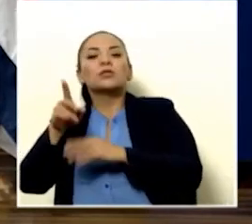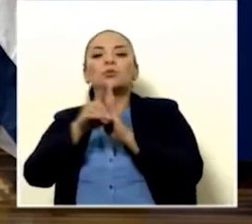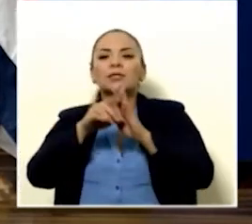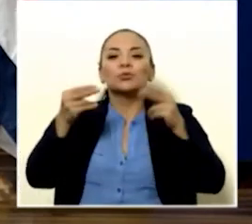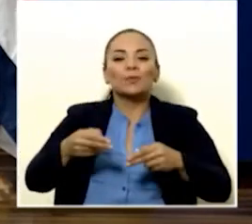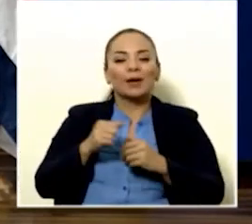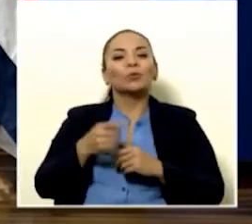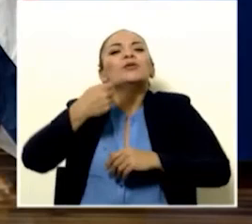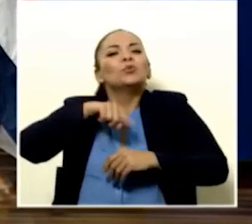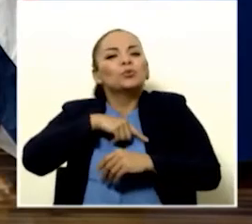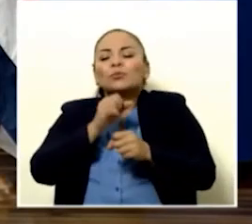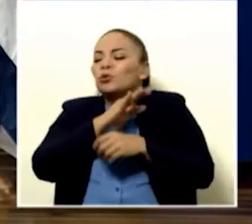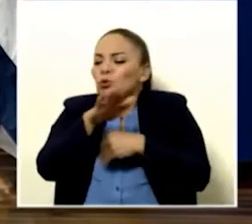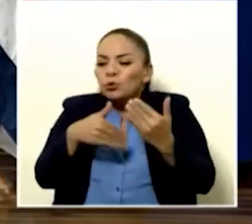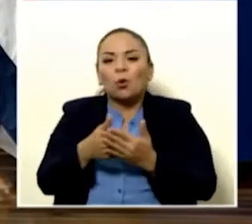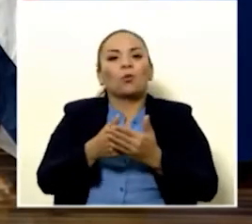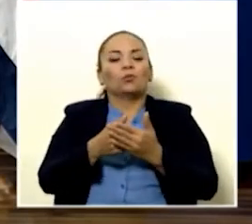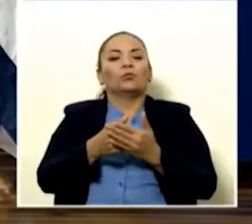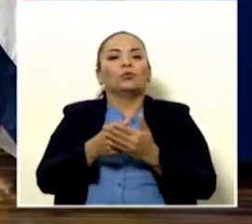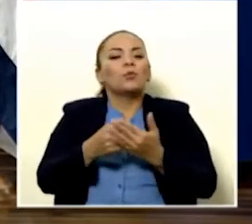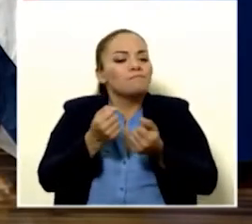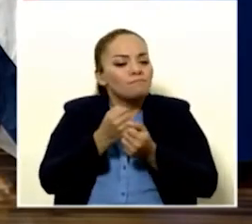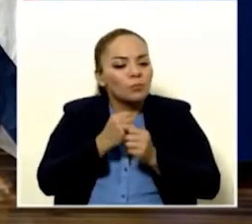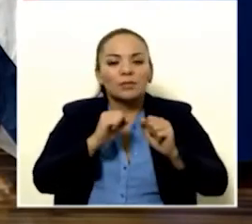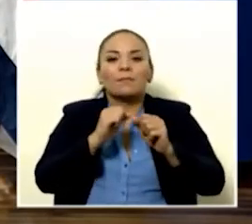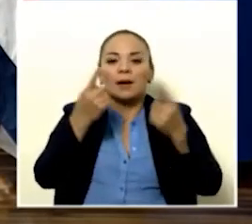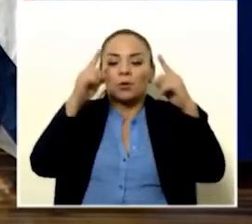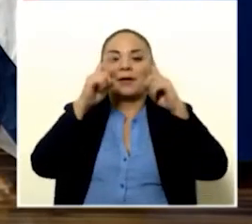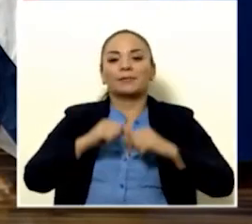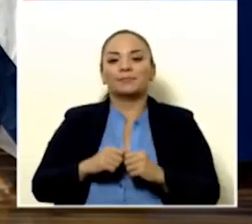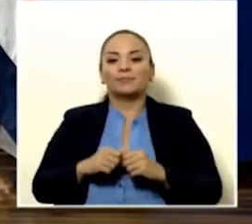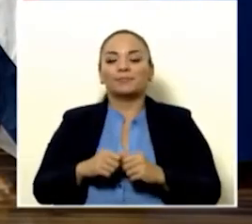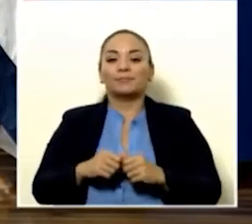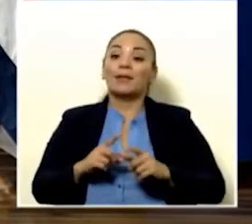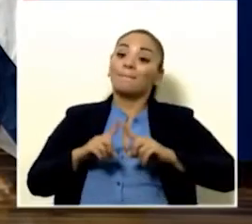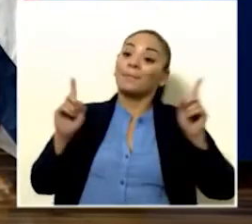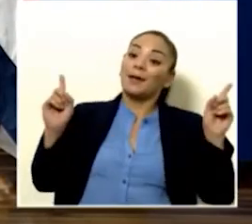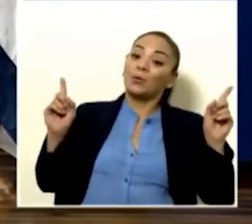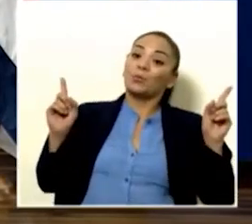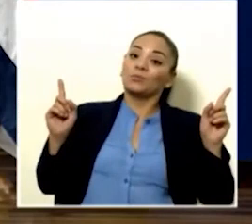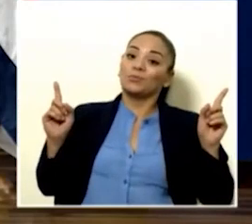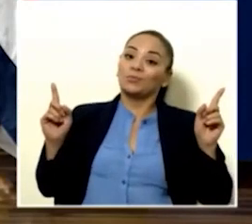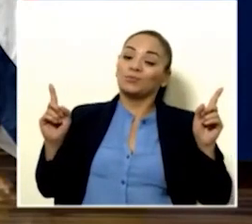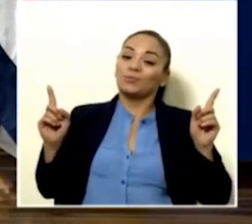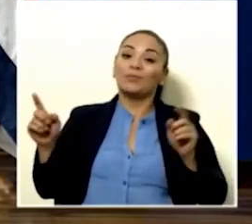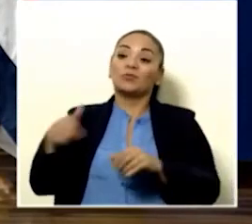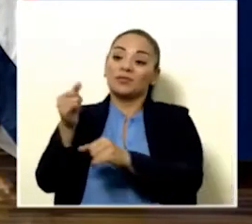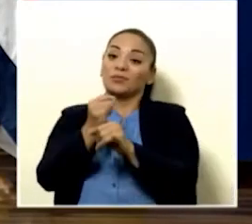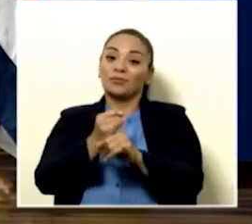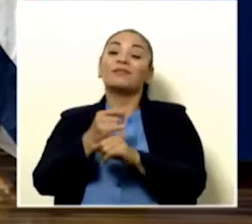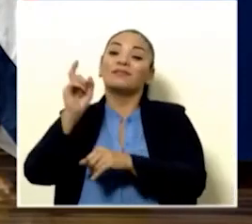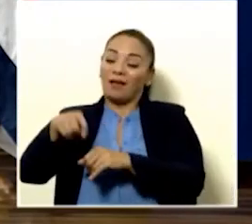nosotros hemos hecho lo imposible, pero la pareja de baile va a tener que bailar al mismo ritmo, que